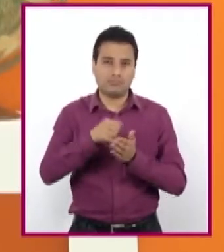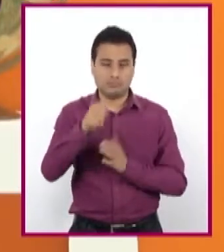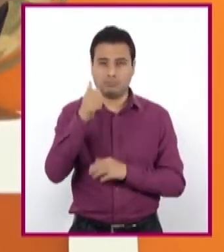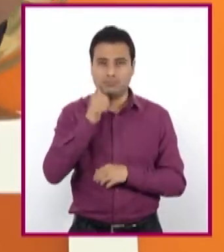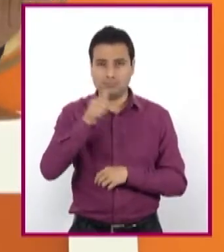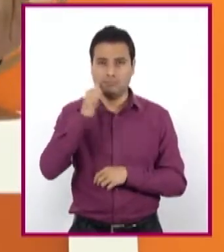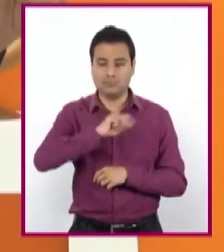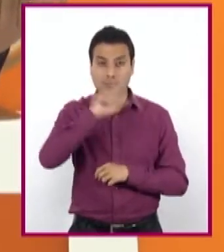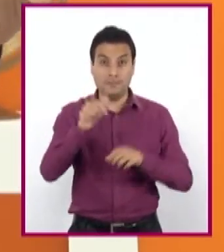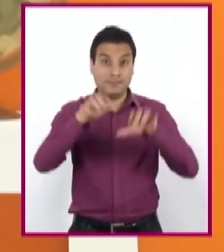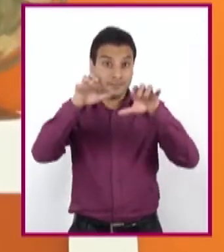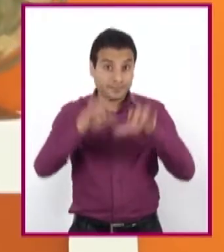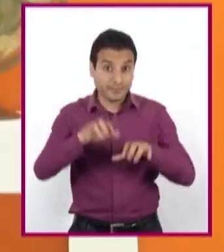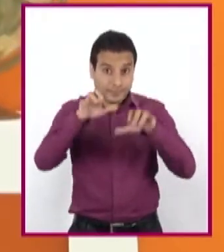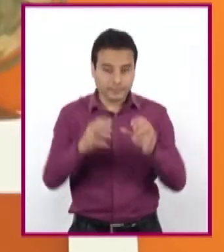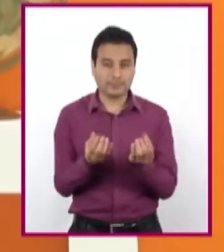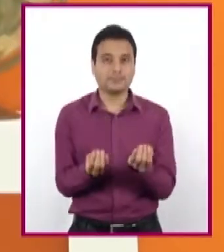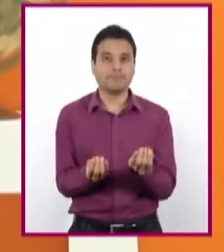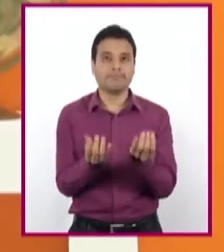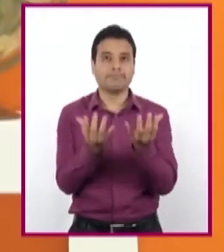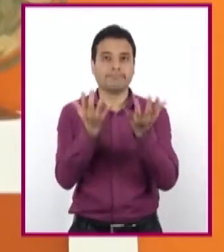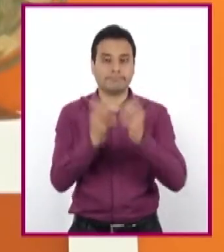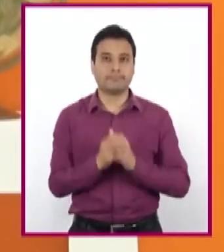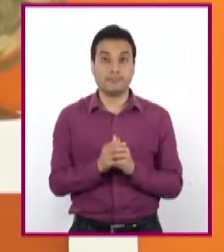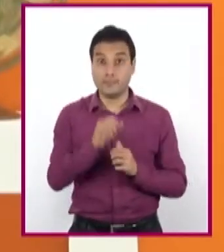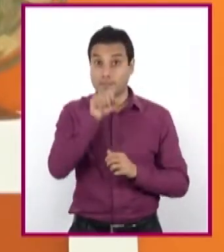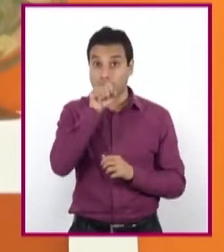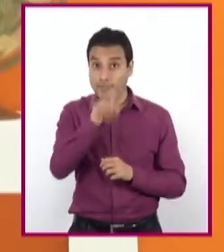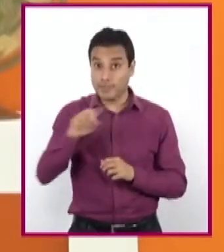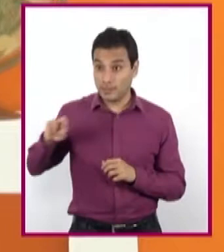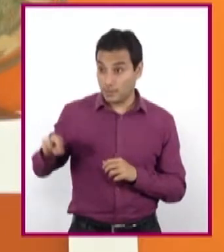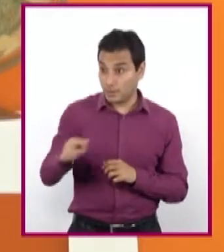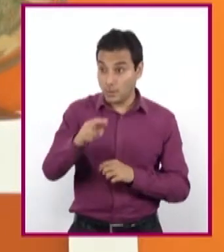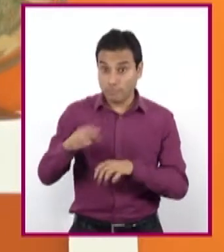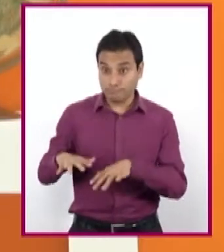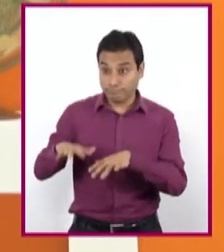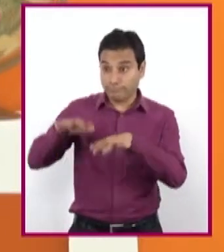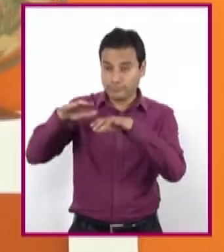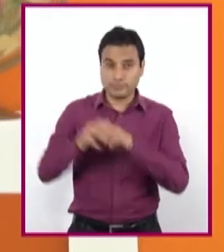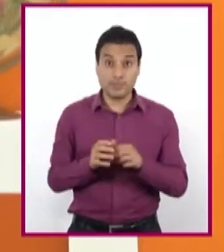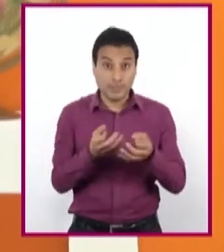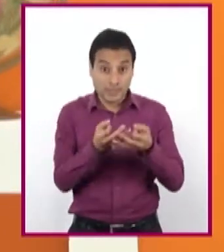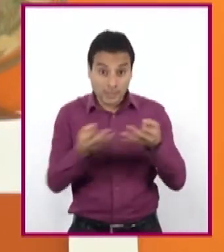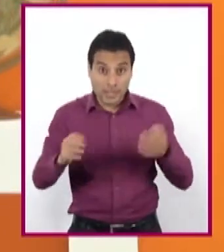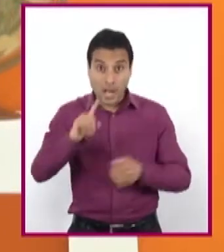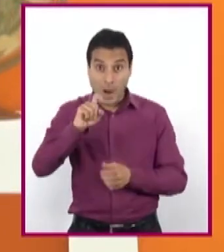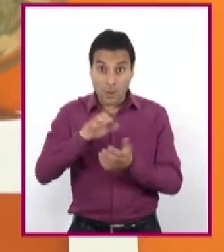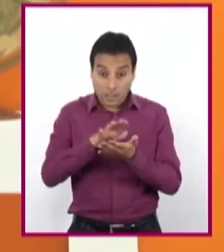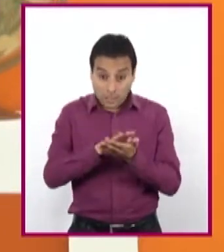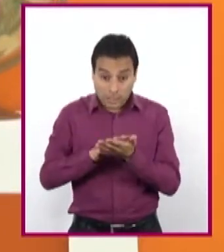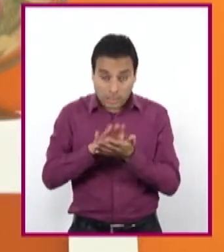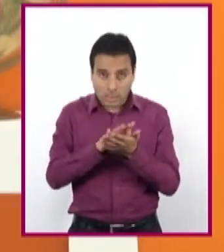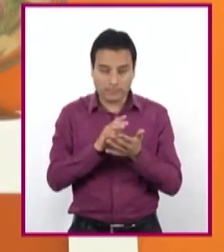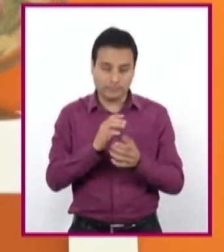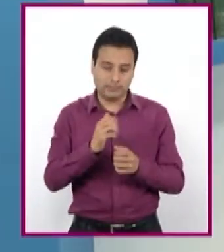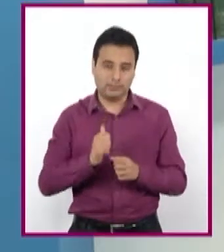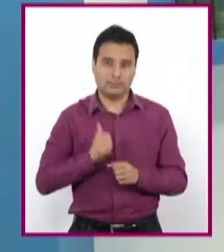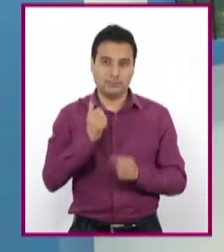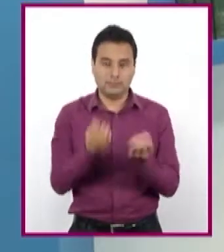las lluvias estacionales, las inundaciones de los ríos o los suelos humedecidos por el alto nivel